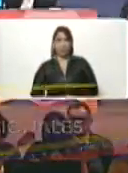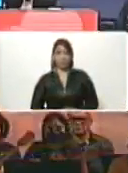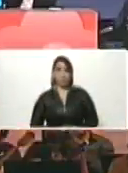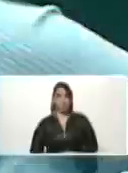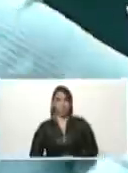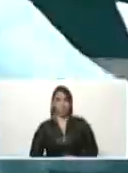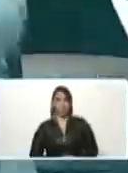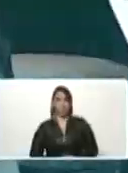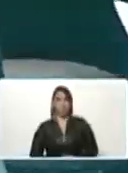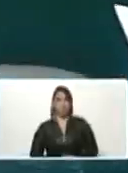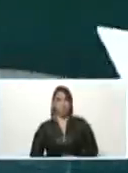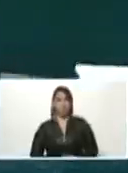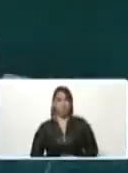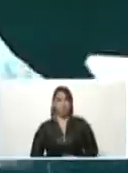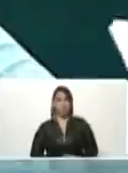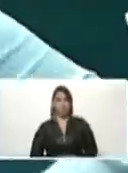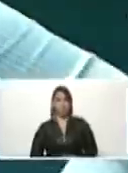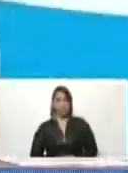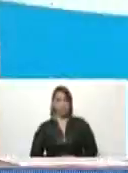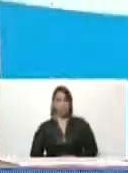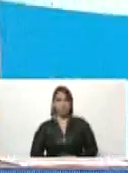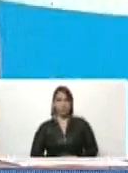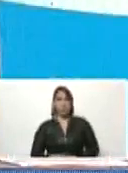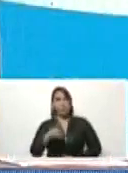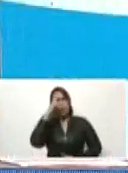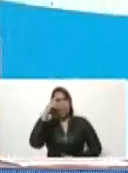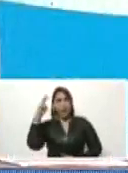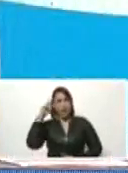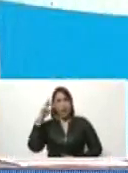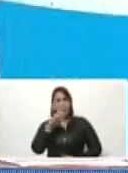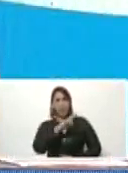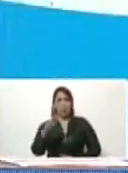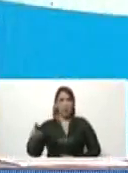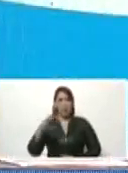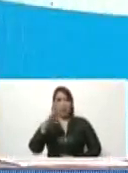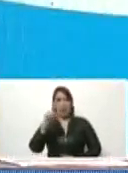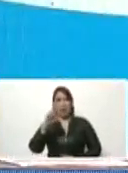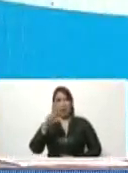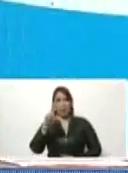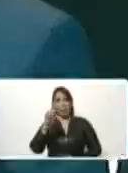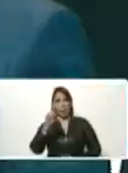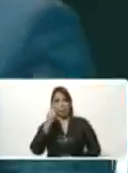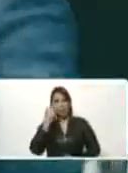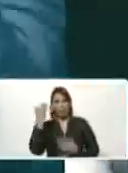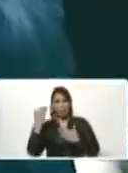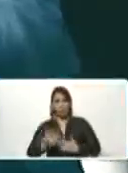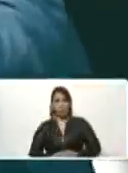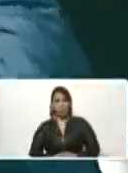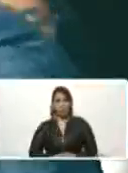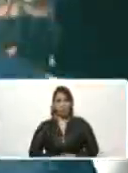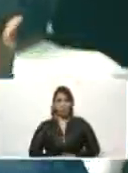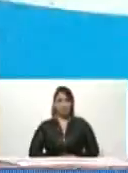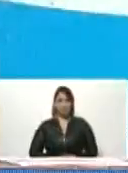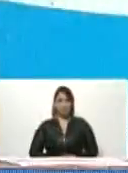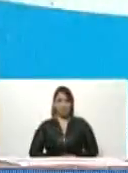Rodríguez Gómez, al canciller de la República, Carlos Farías, camarada.